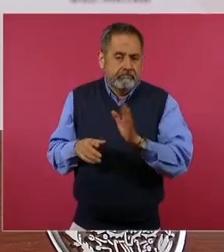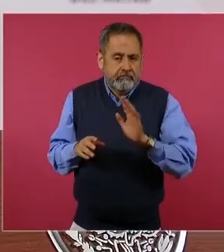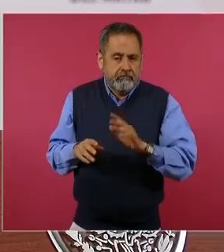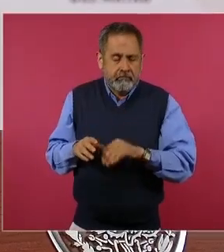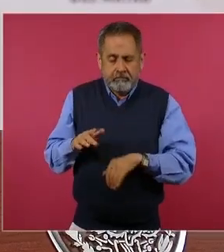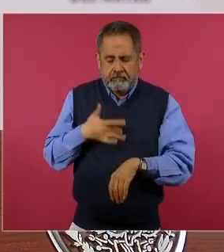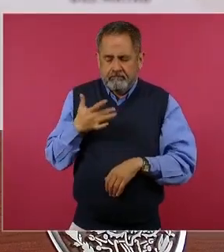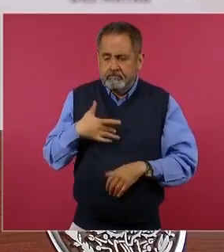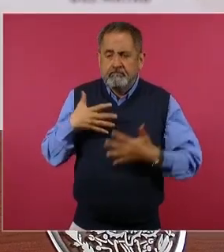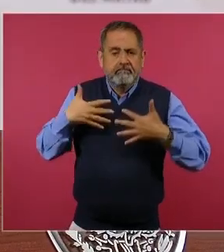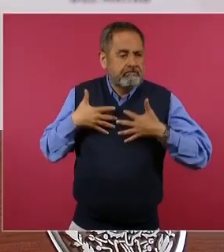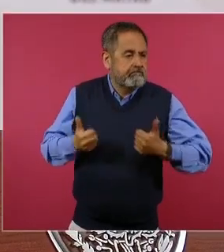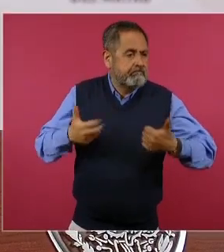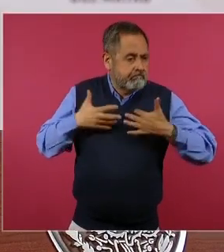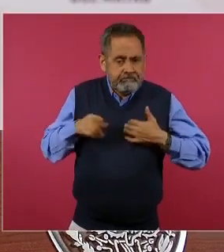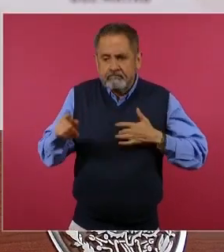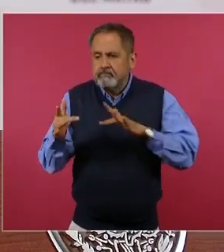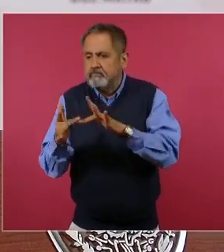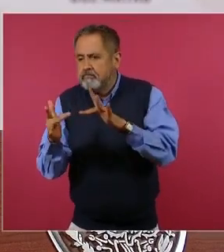muy sensible.